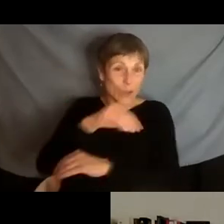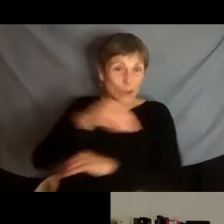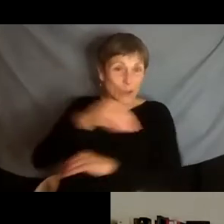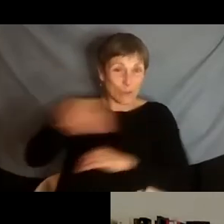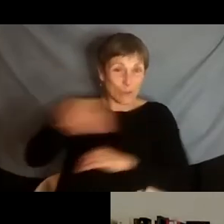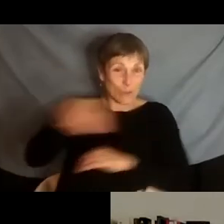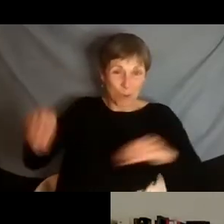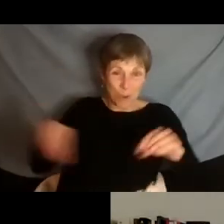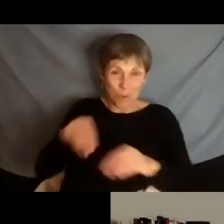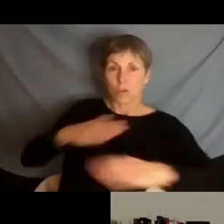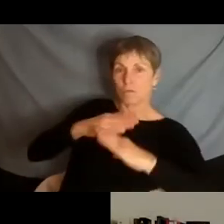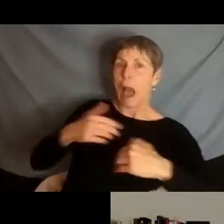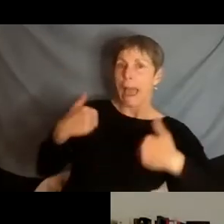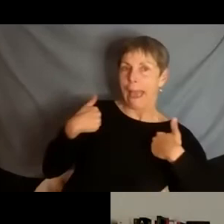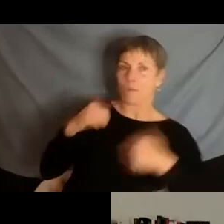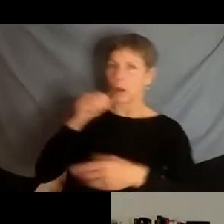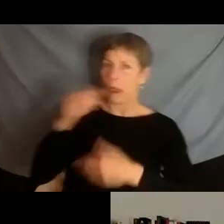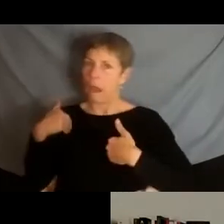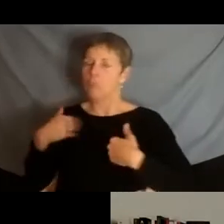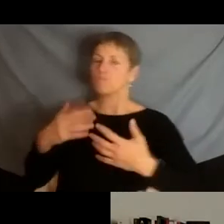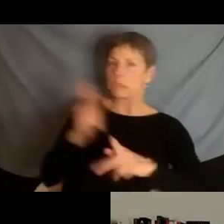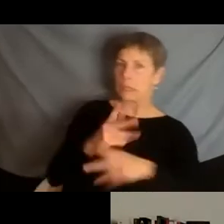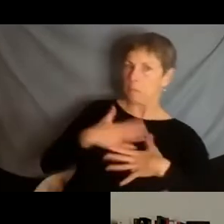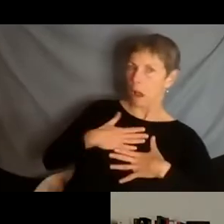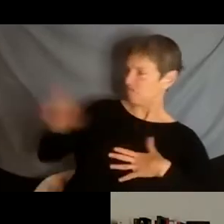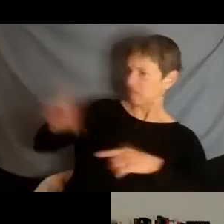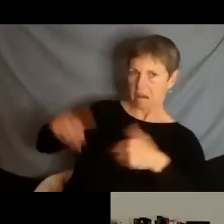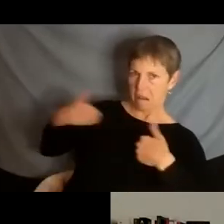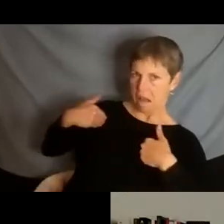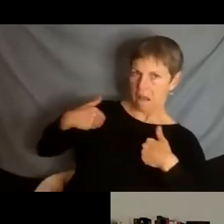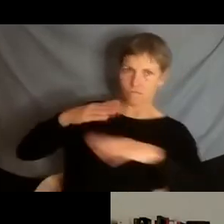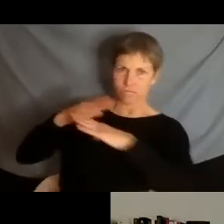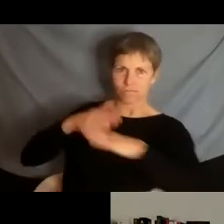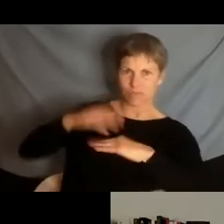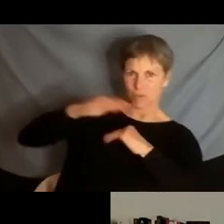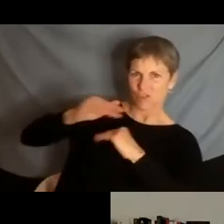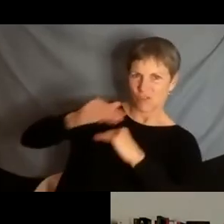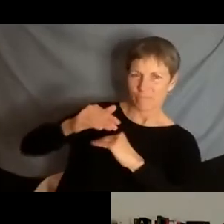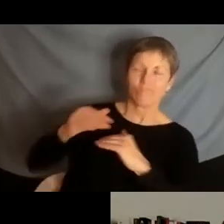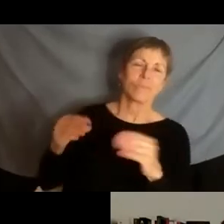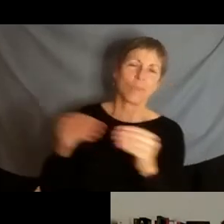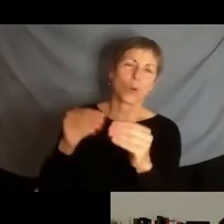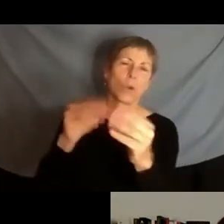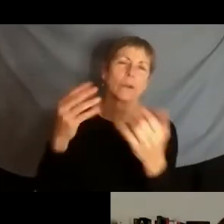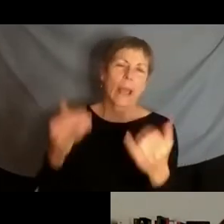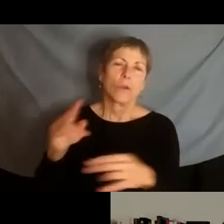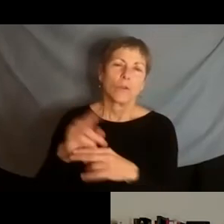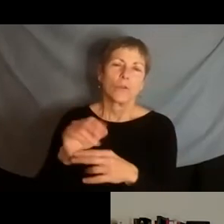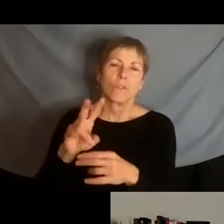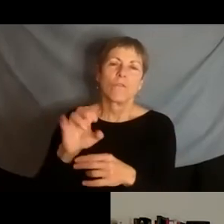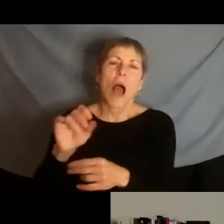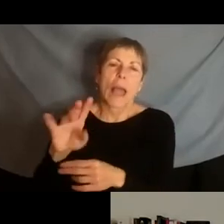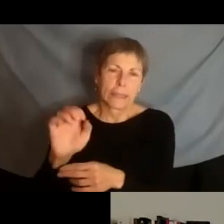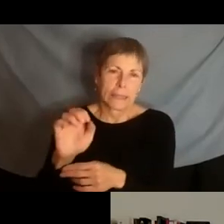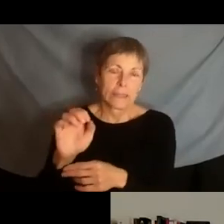las fronteras han sido una manera de proteger privilegios, de restringir acceso a estos privilegios, e